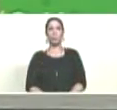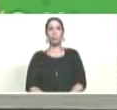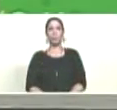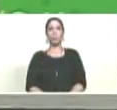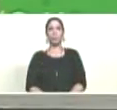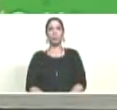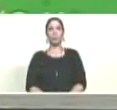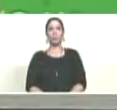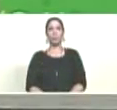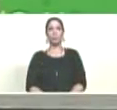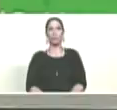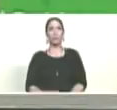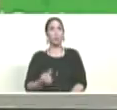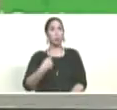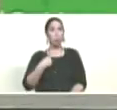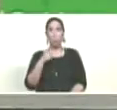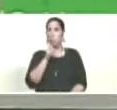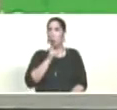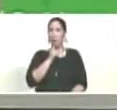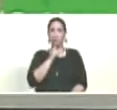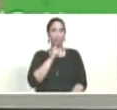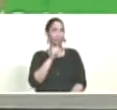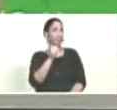Y yo no le tengo miedo.